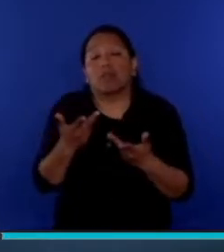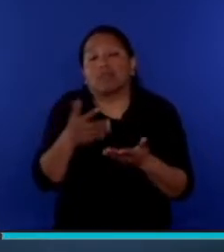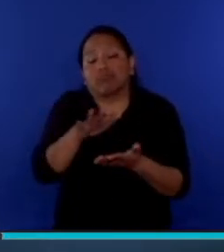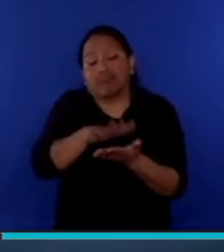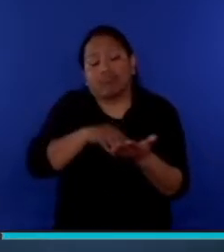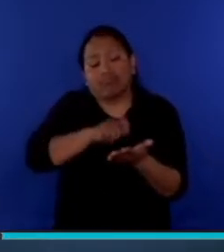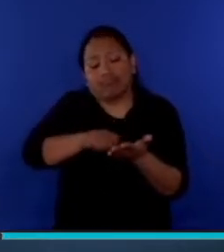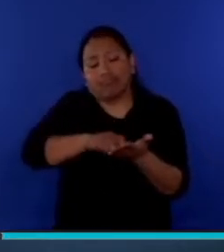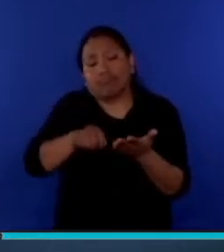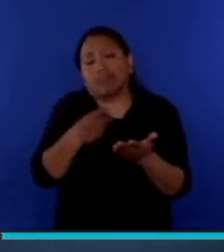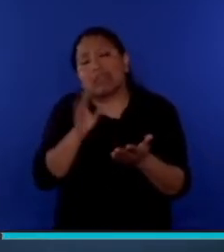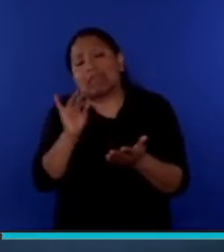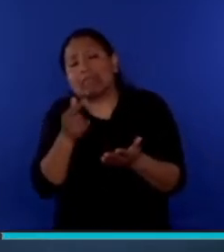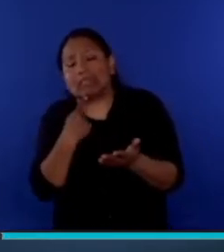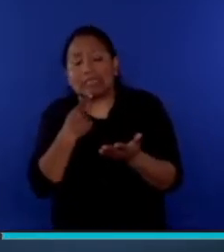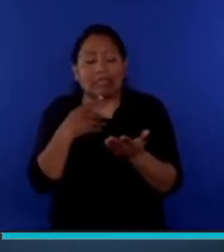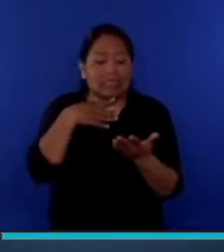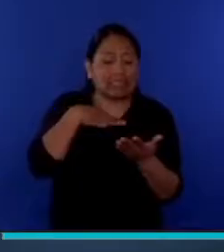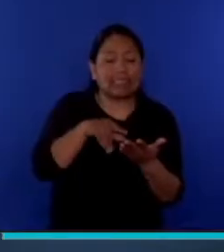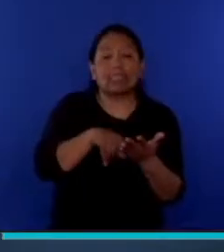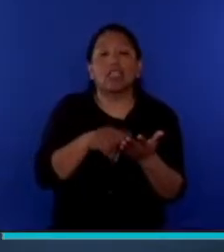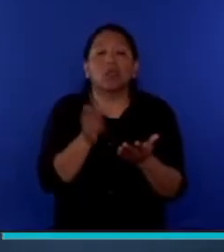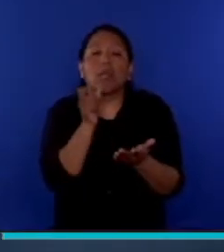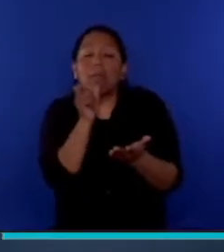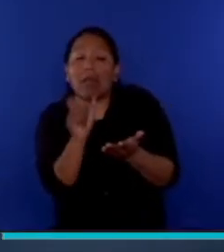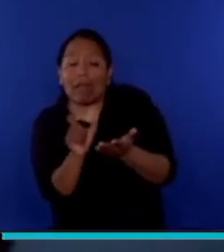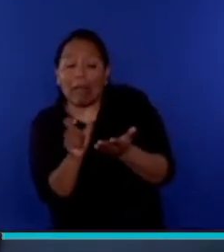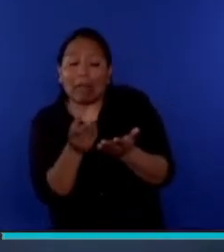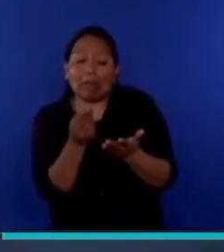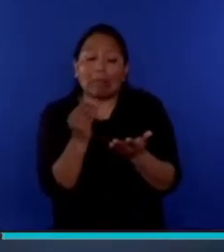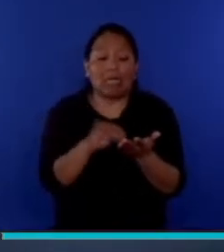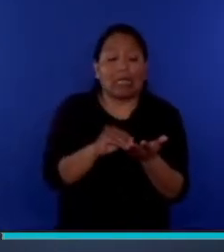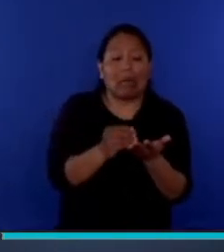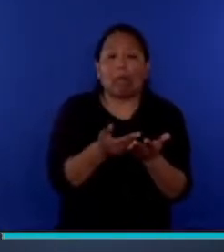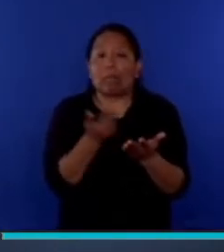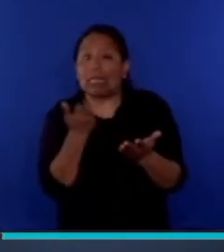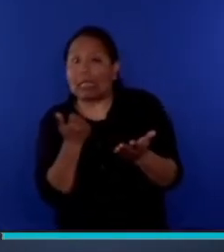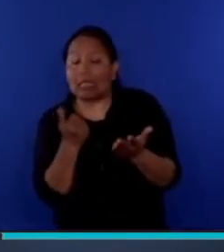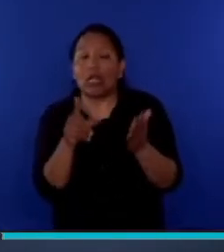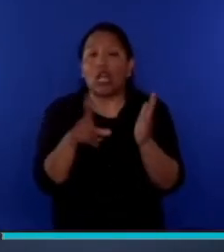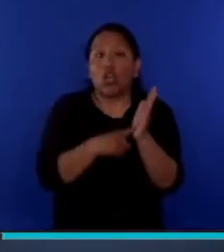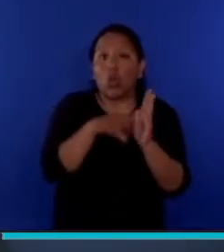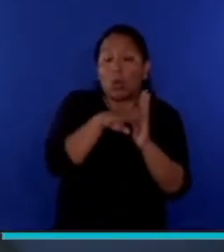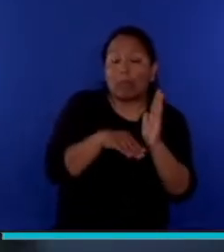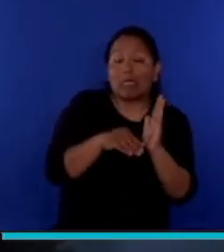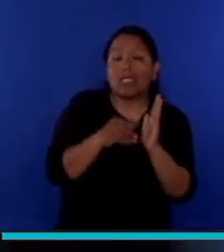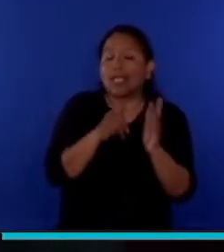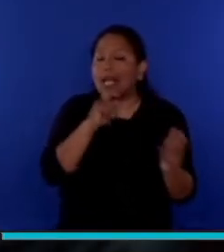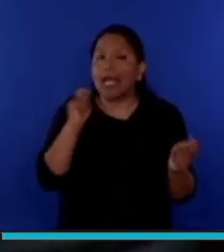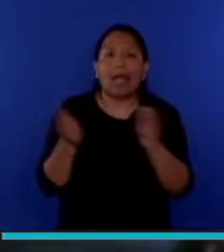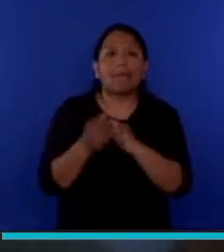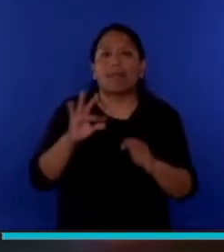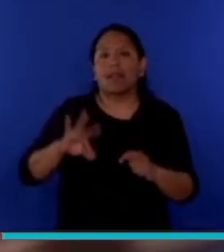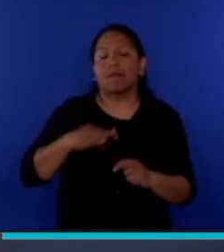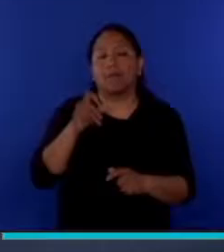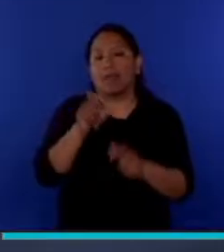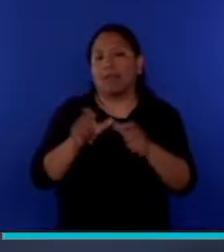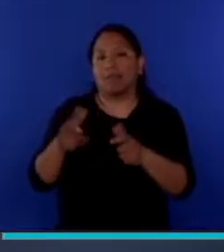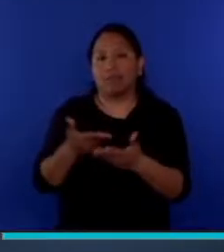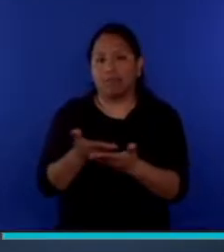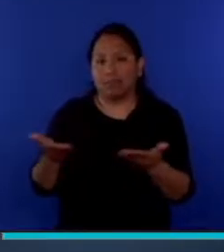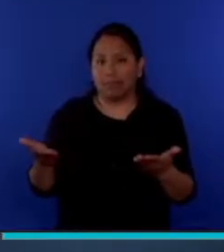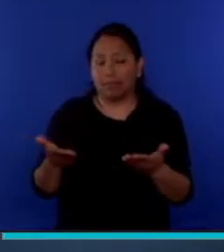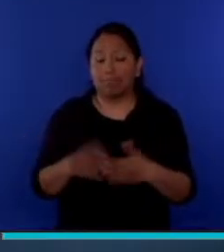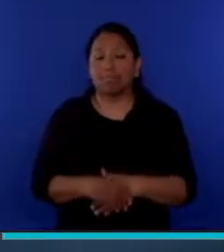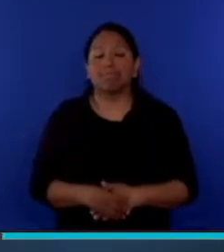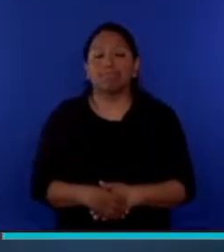son difíciles de interpretar y una palabrita más y una palabrita menos en un código, en una norma, cambia la vida de la gente.